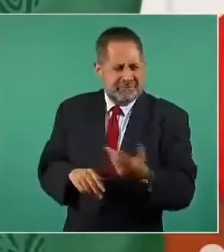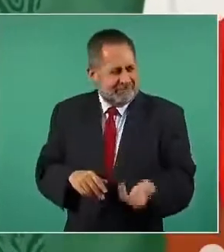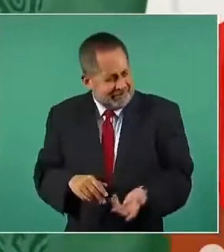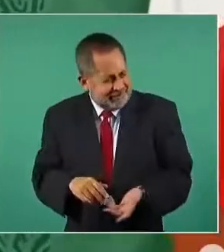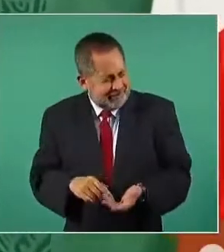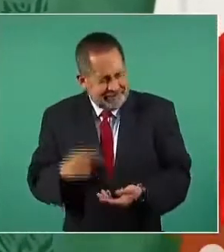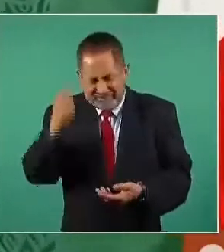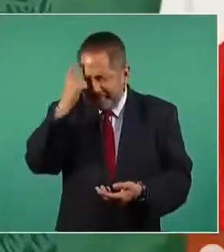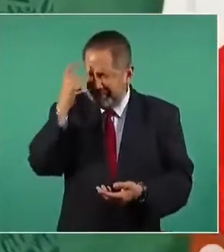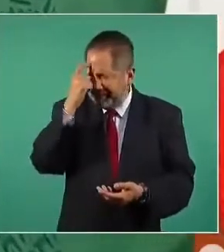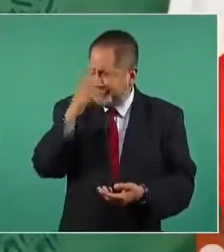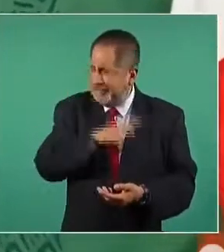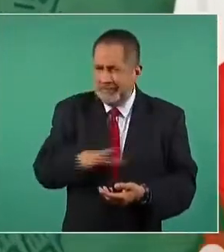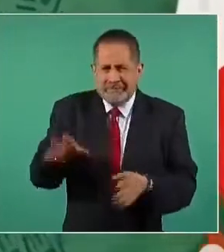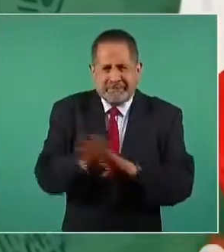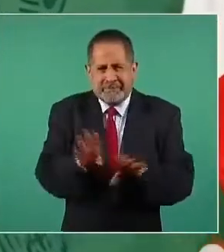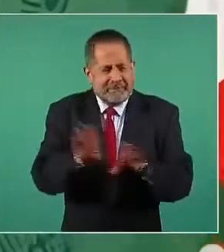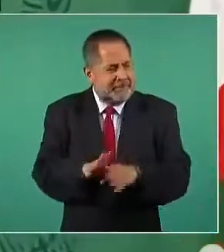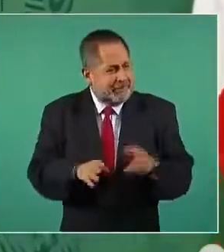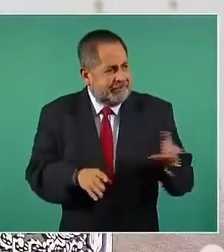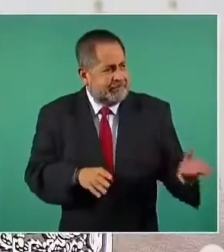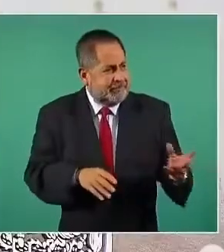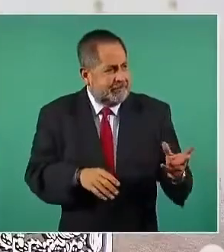aunque parezca increíble.